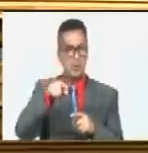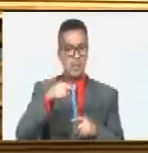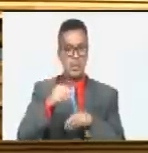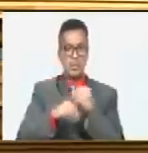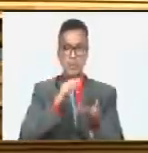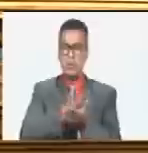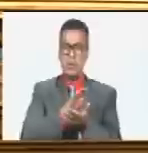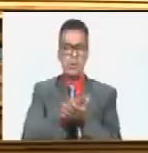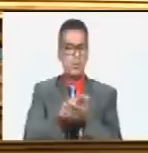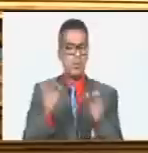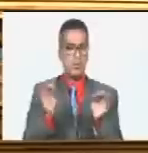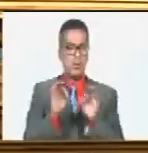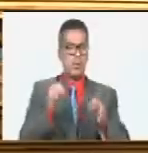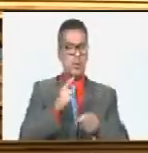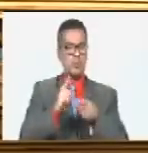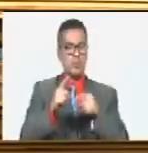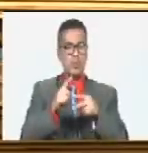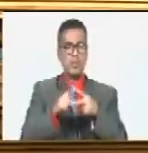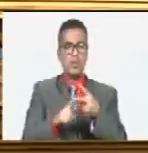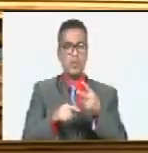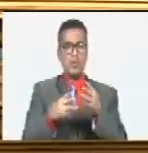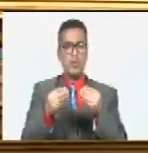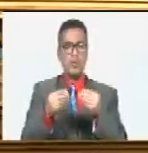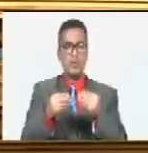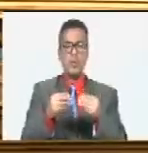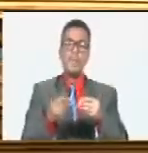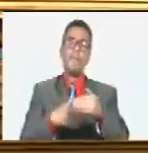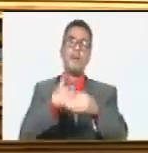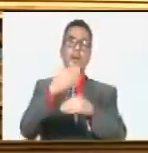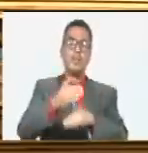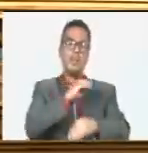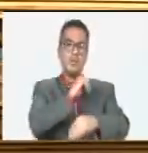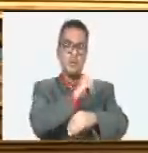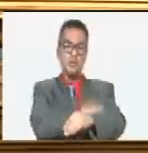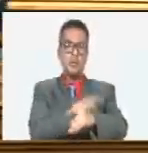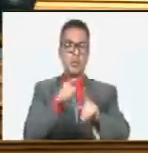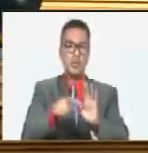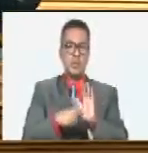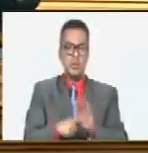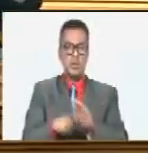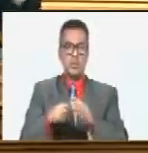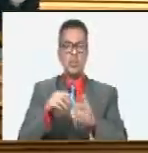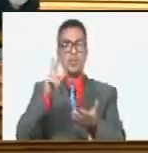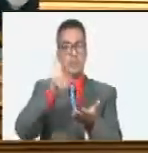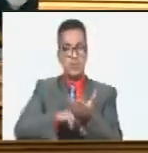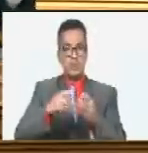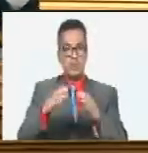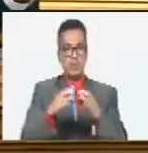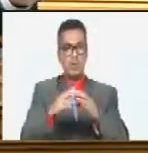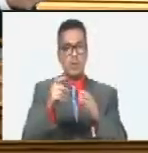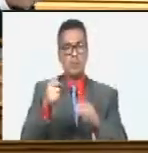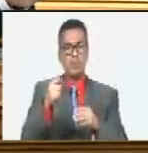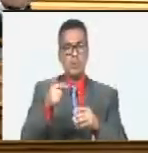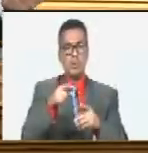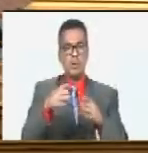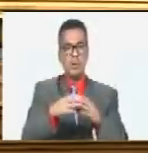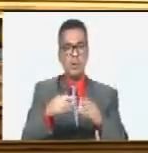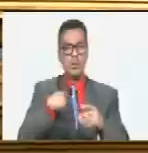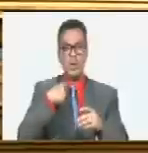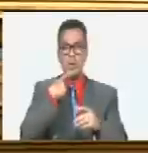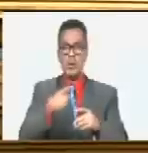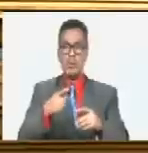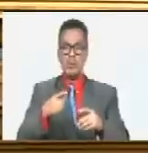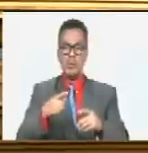¿Cuántas veces, más allá de su fuerza, aceptó reunirse con los que pocos minutos antes la habían insultado por las